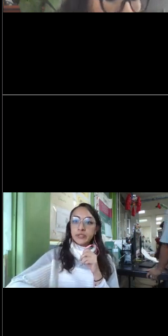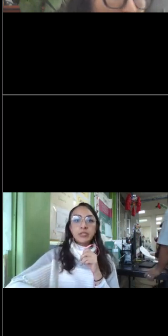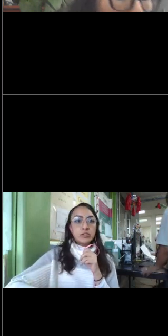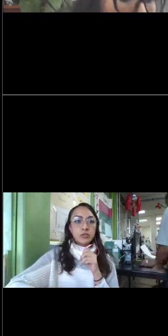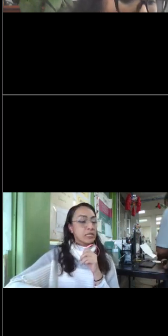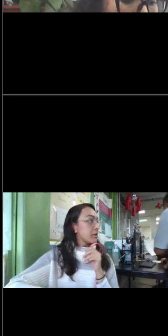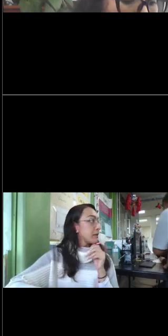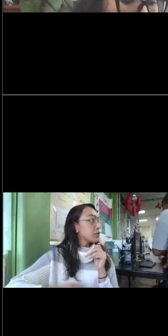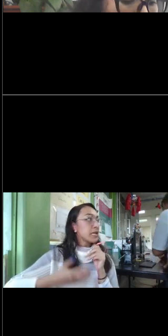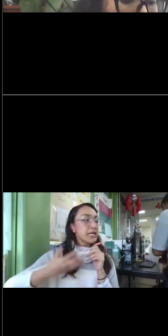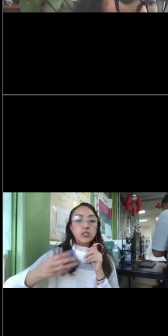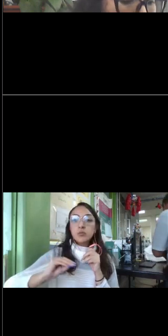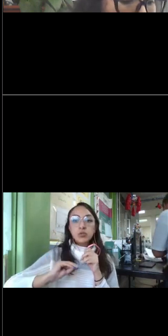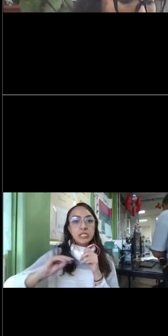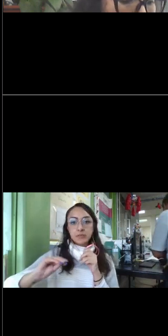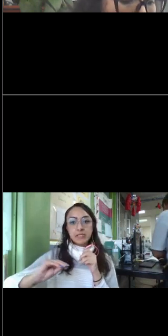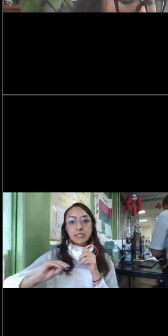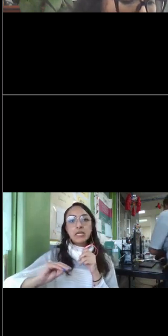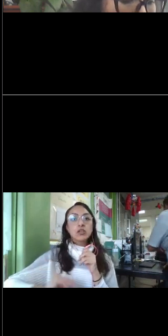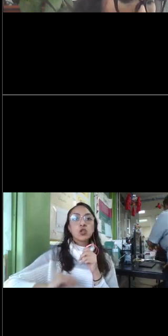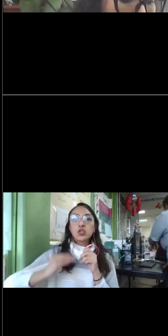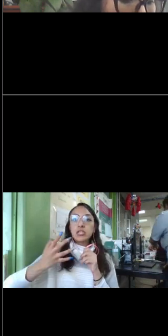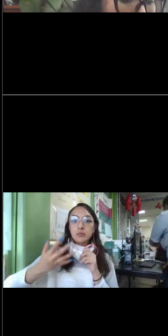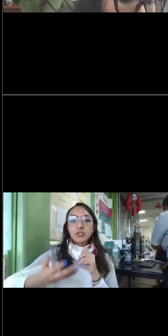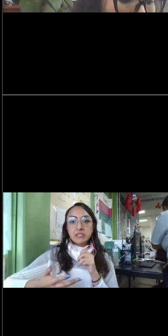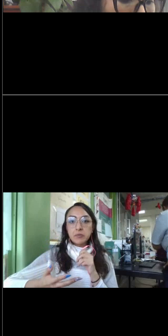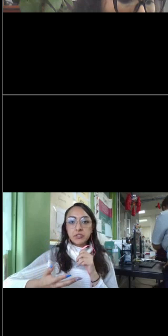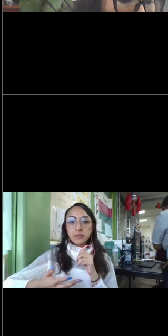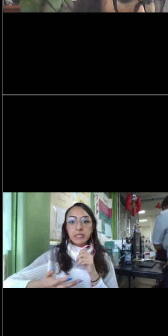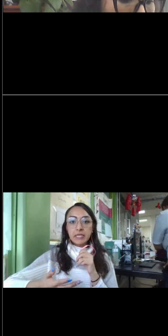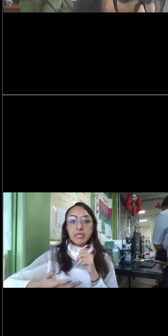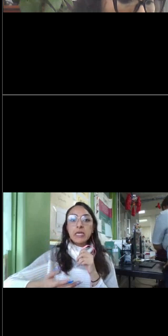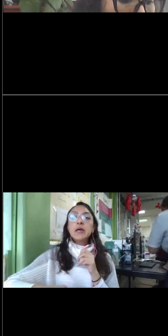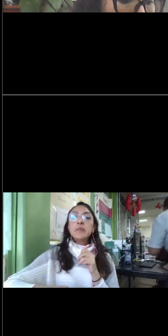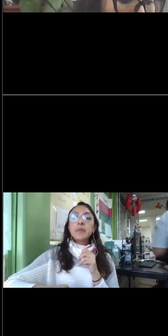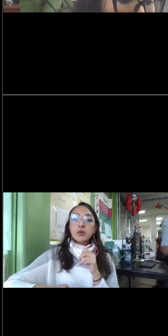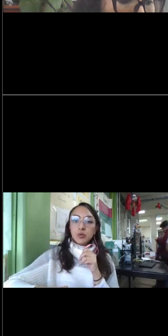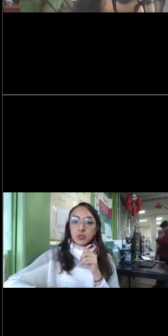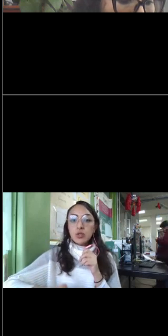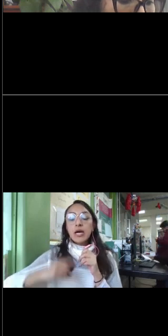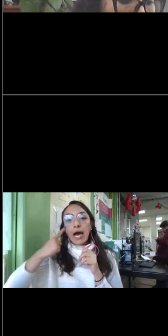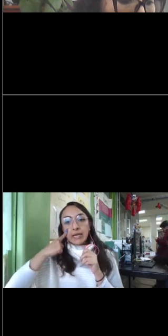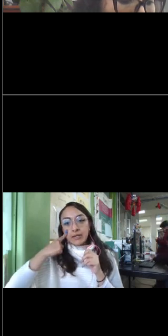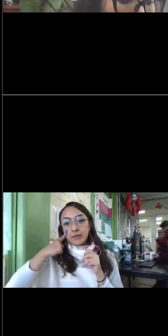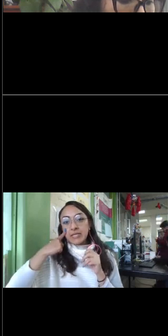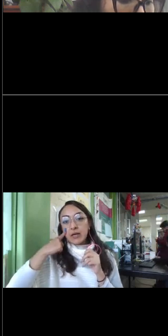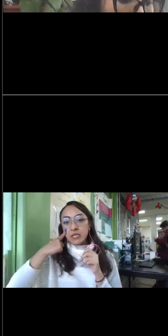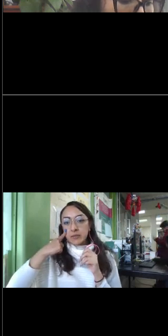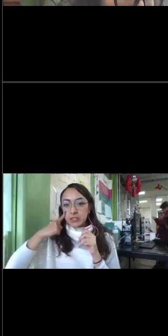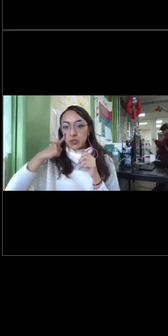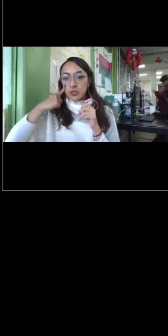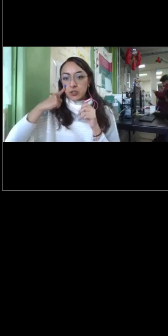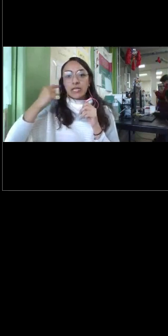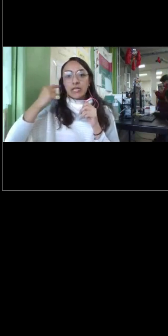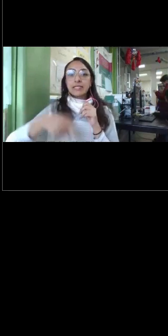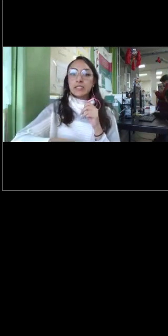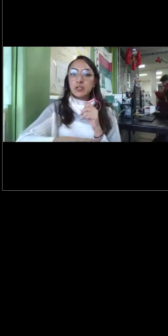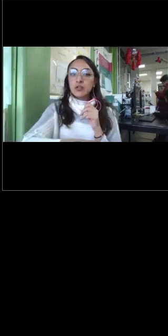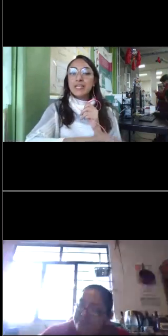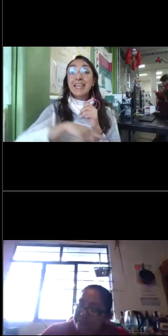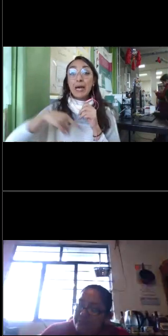y con personas sordas. Sabemos que eso muchas veces no tenemos esa posibilidad, pero justo a través de la observación,